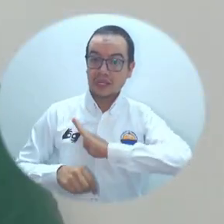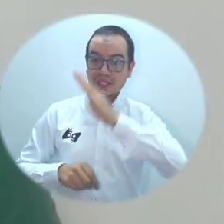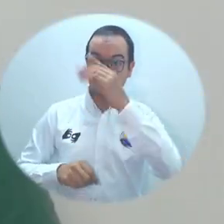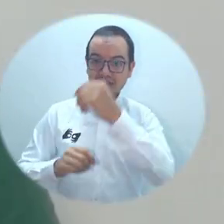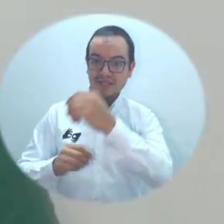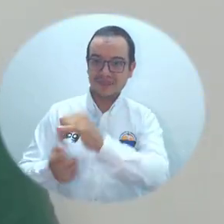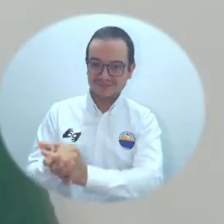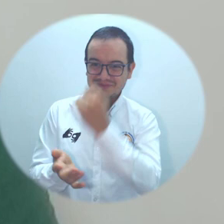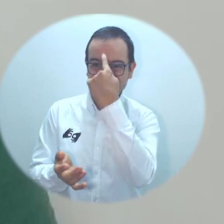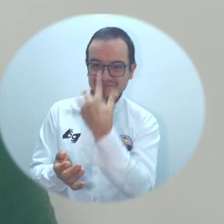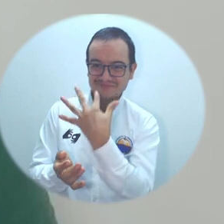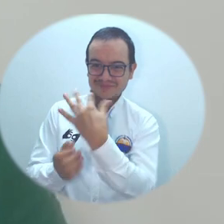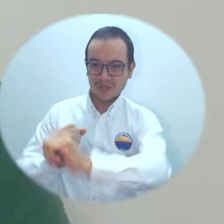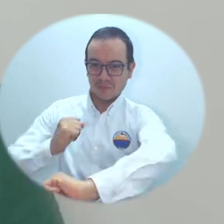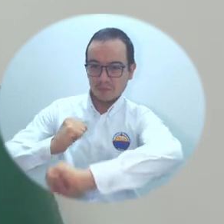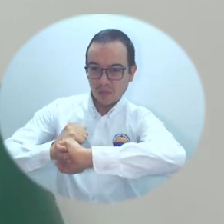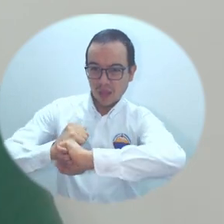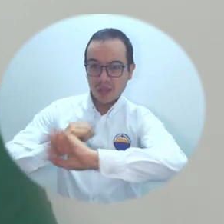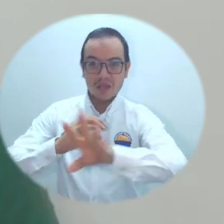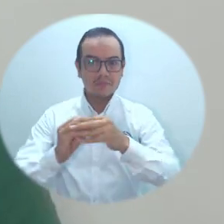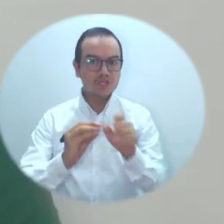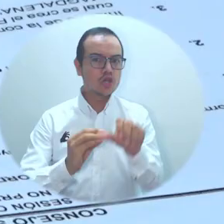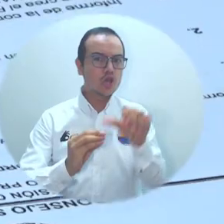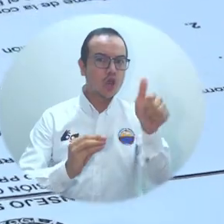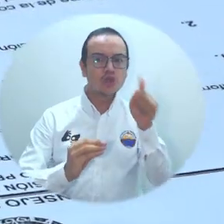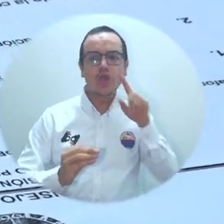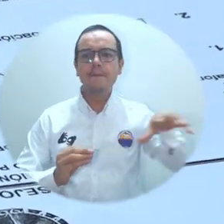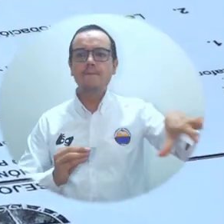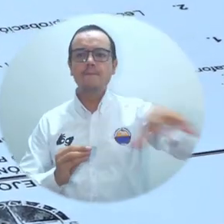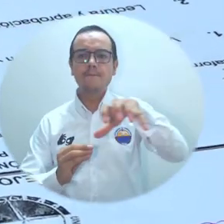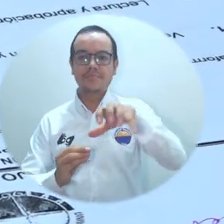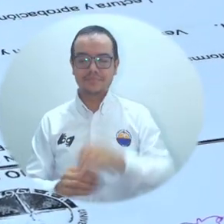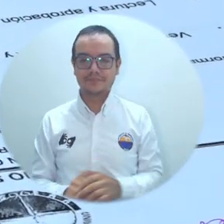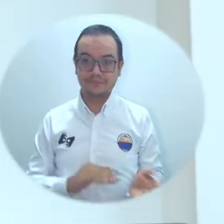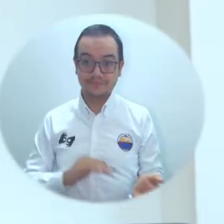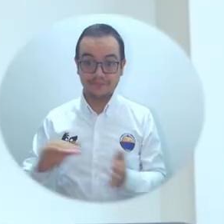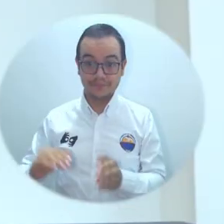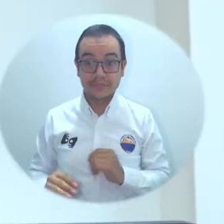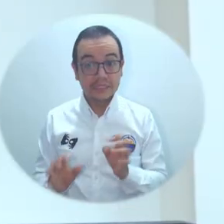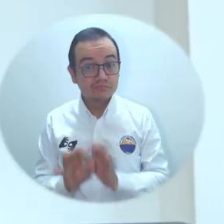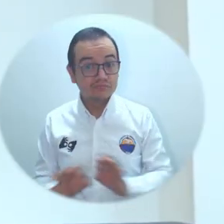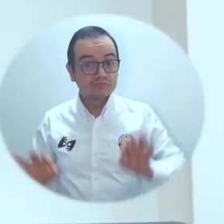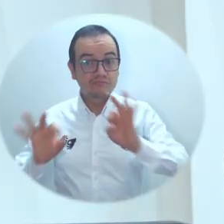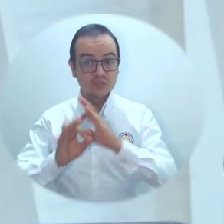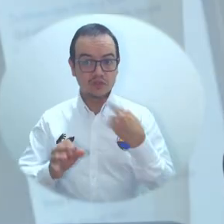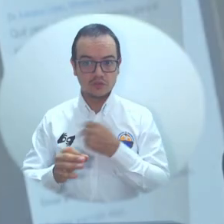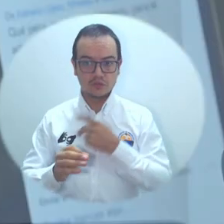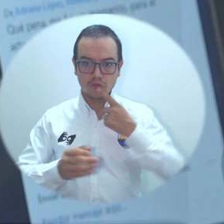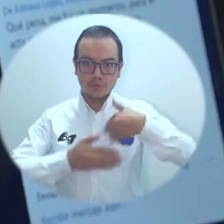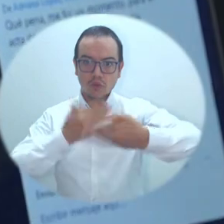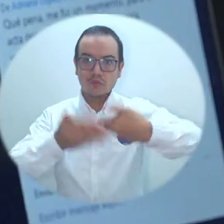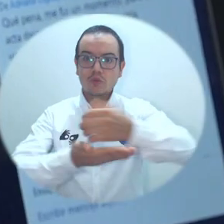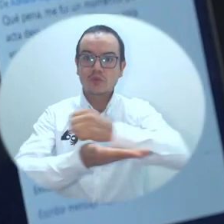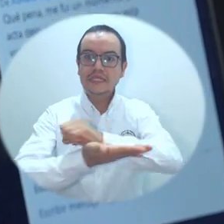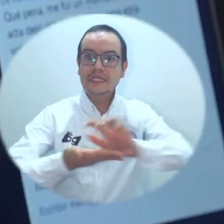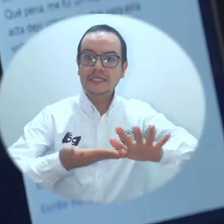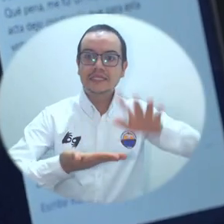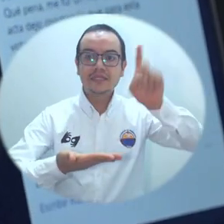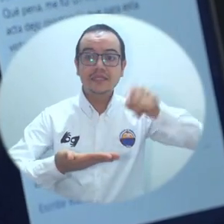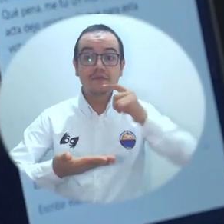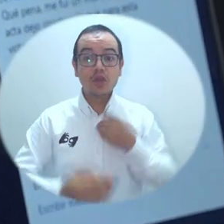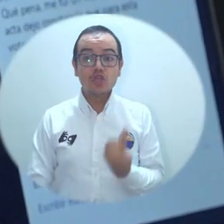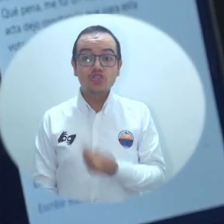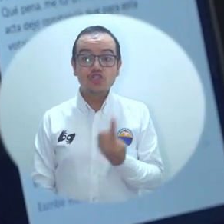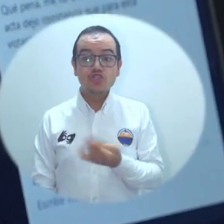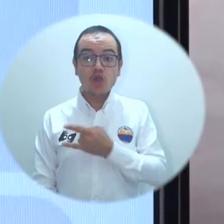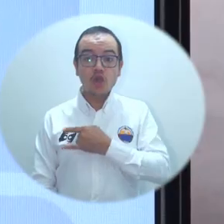Distrital de la ciudad de Santa Marta y a otros mandatarios. Es importante precisar que para avanzar hacia la gratuidad, Unimagdalena no puede